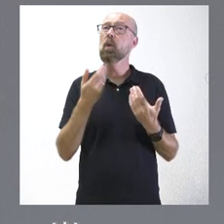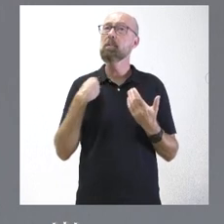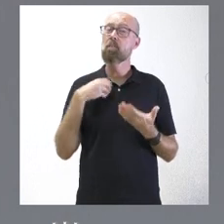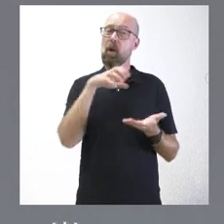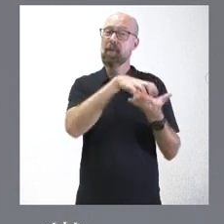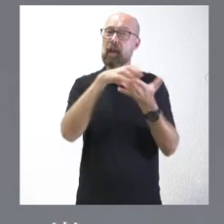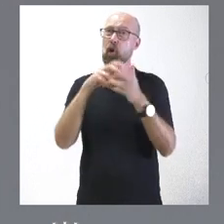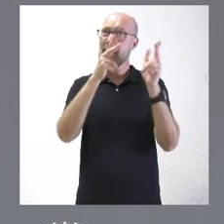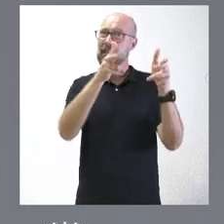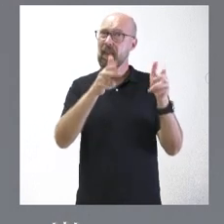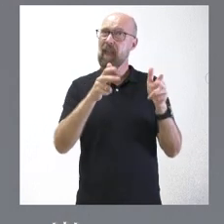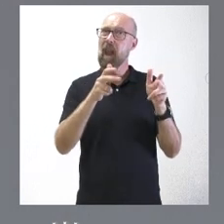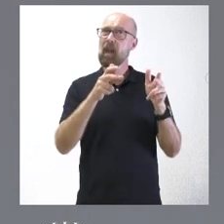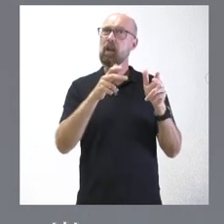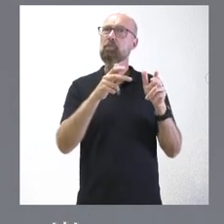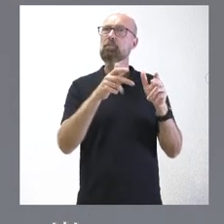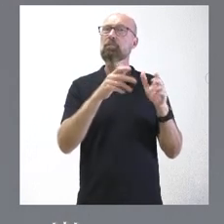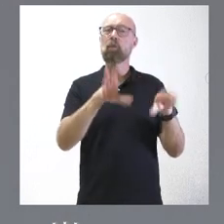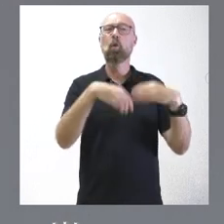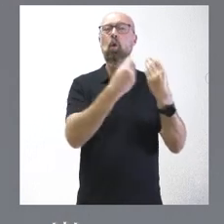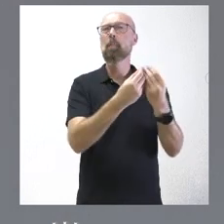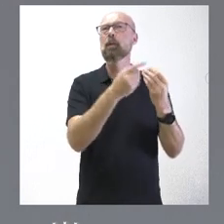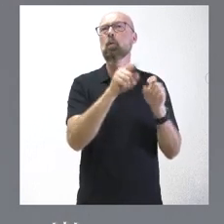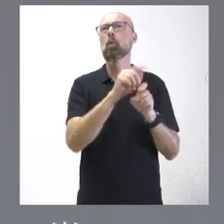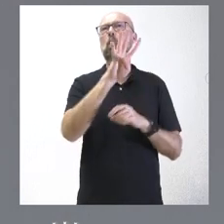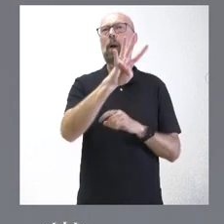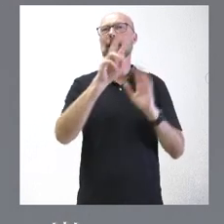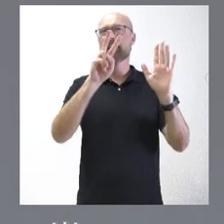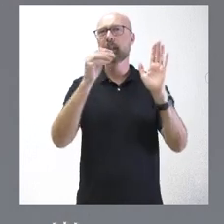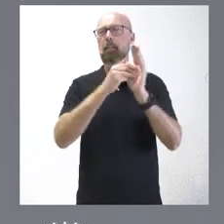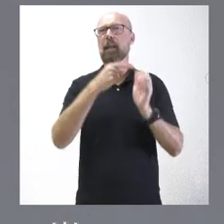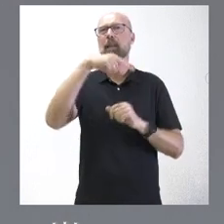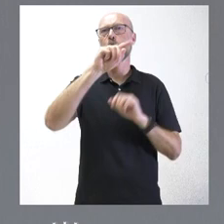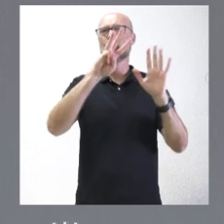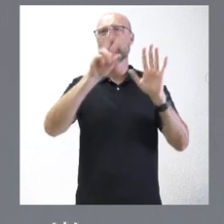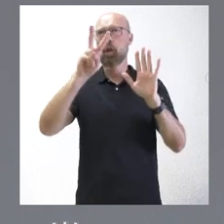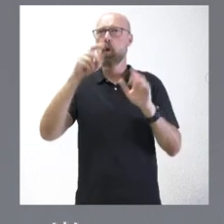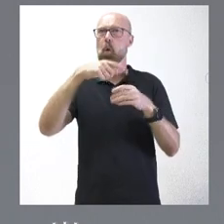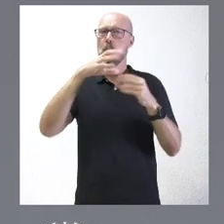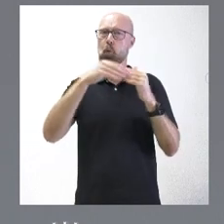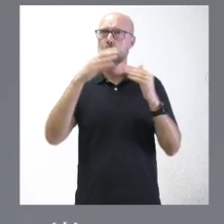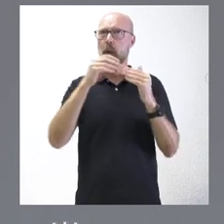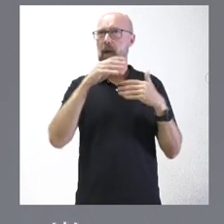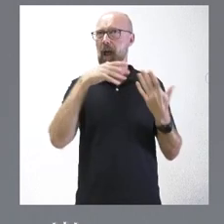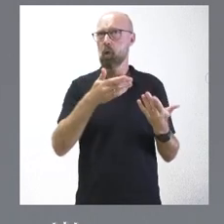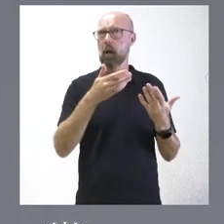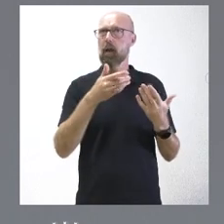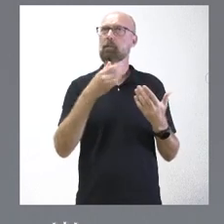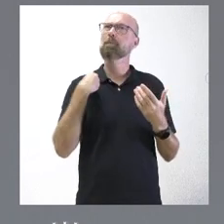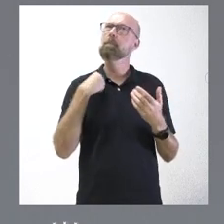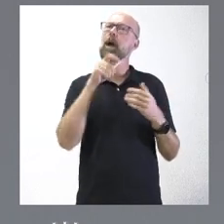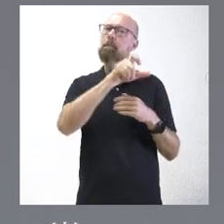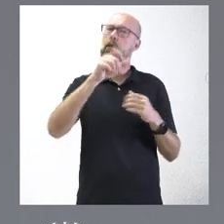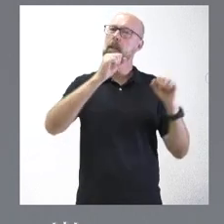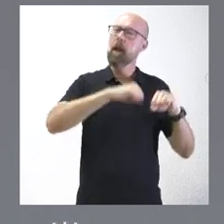residencia es de 47.182 usuarios en este mismo momento tanto de personas mayores como